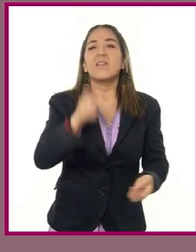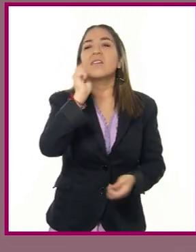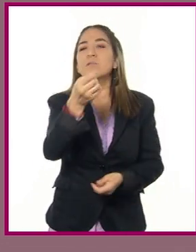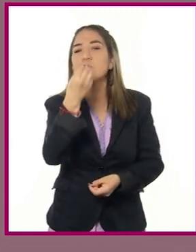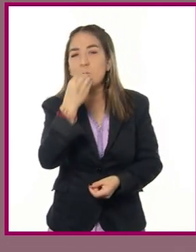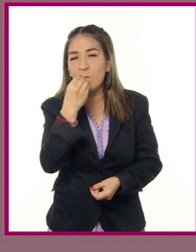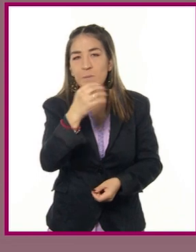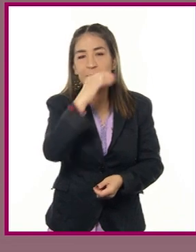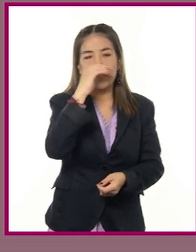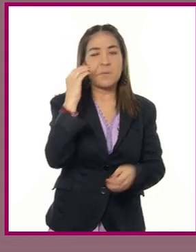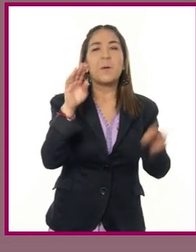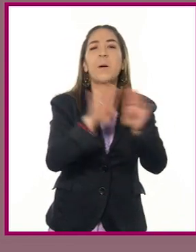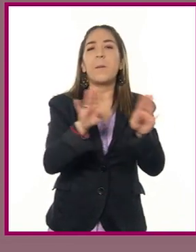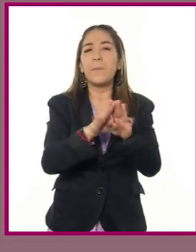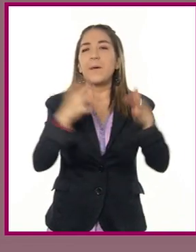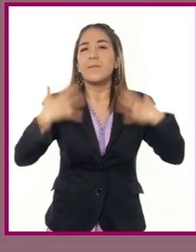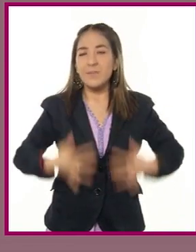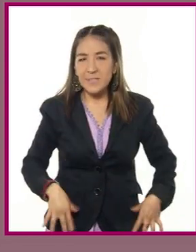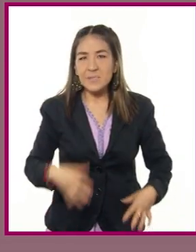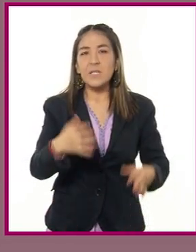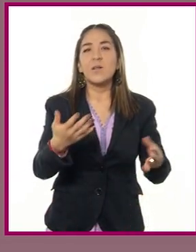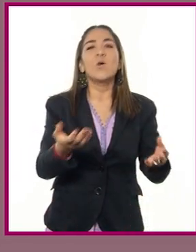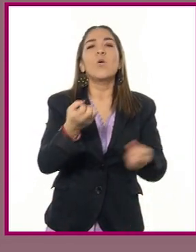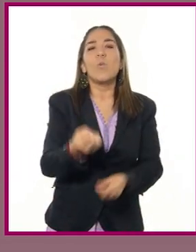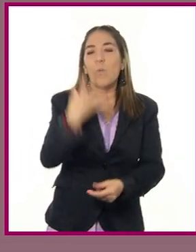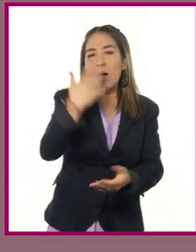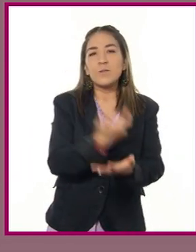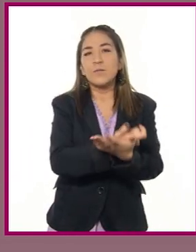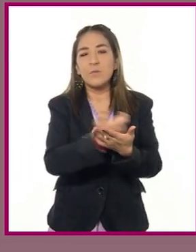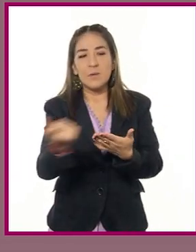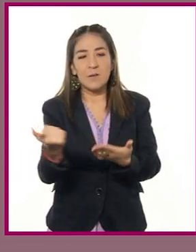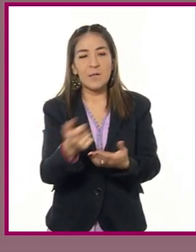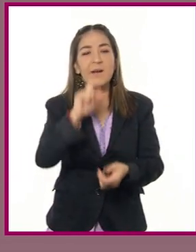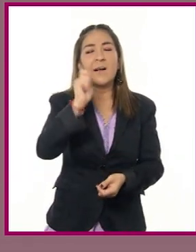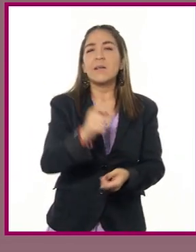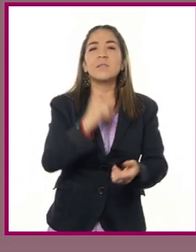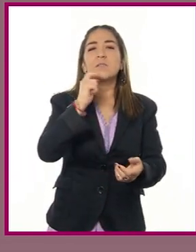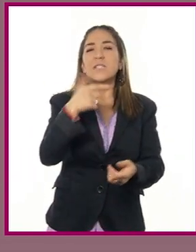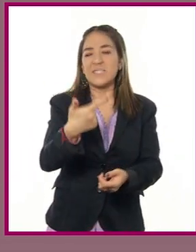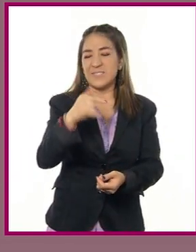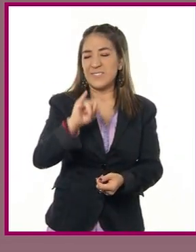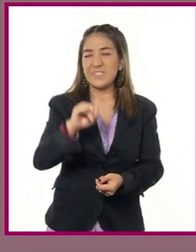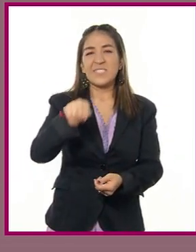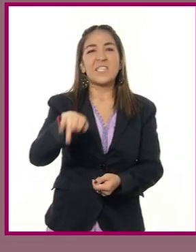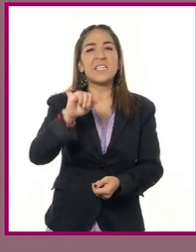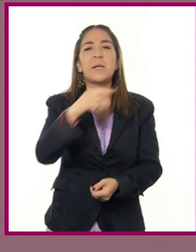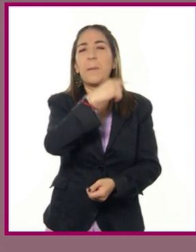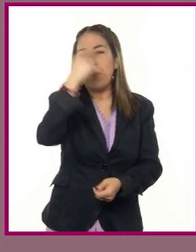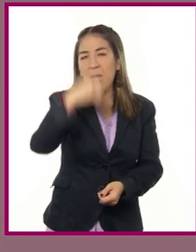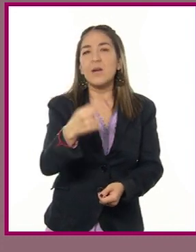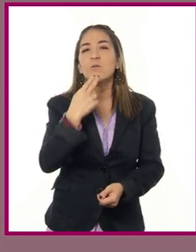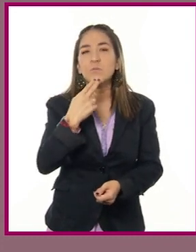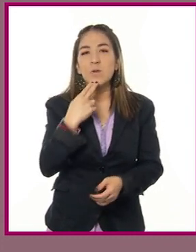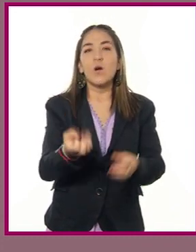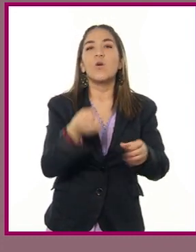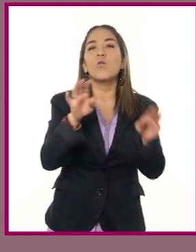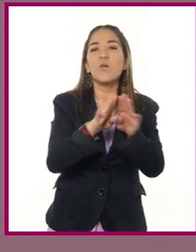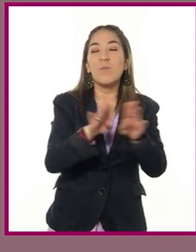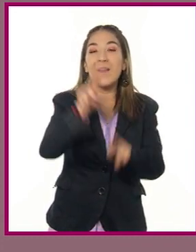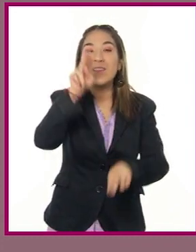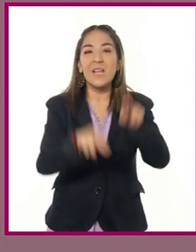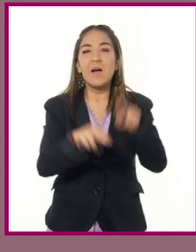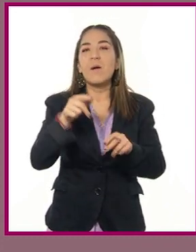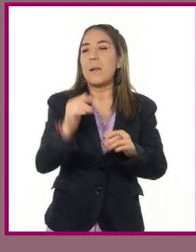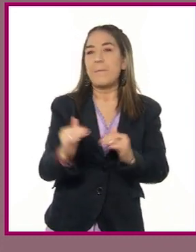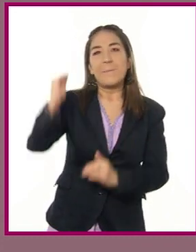cómo visten y de cuánto es su ingreso. El coeficiente de Gini es un indicador que se usa para estimar el nivel de desigualdad entre